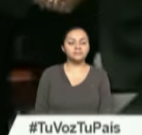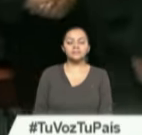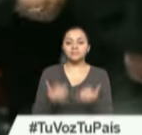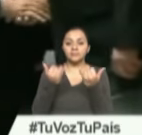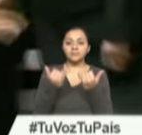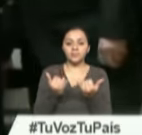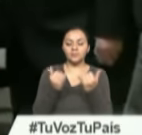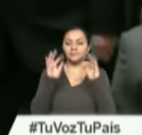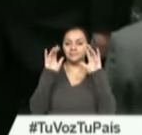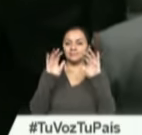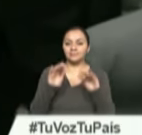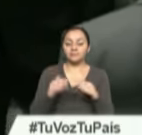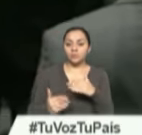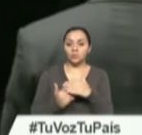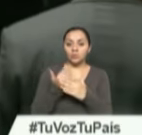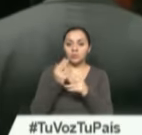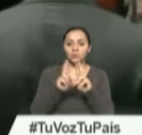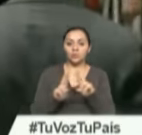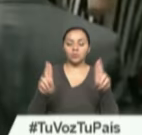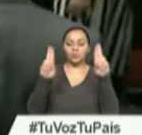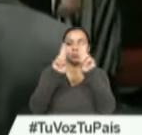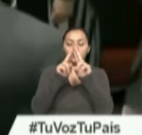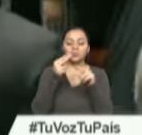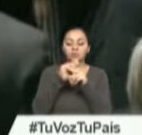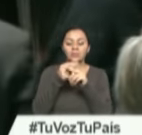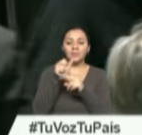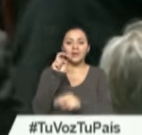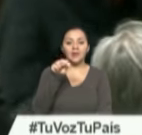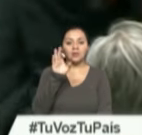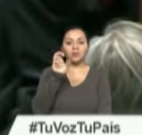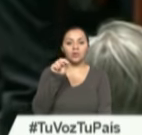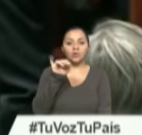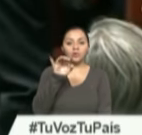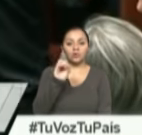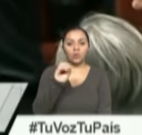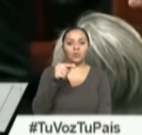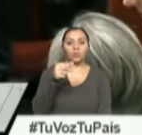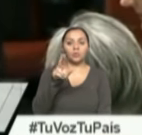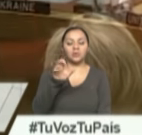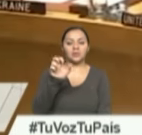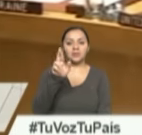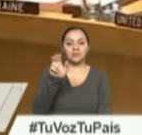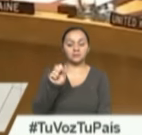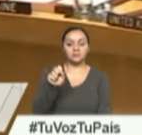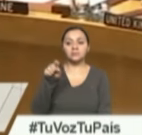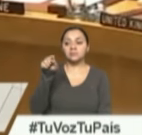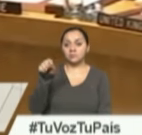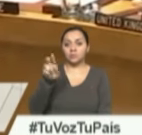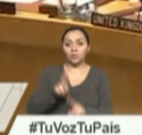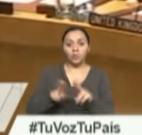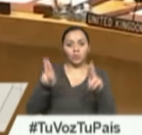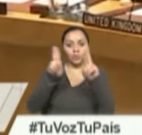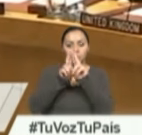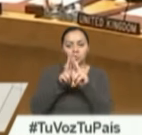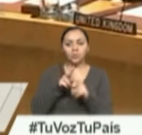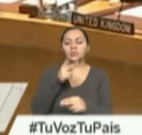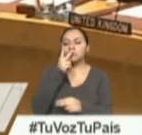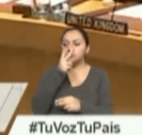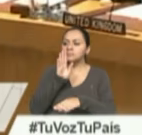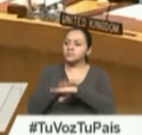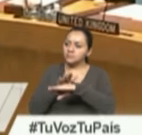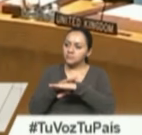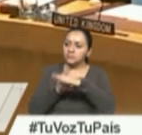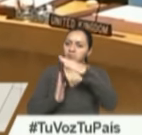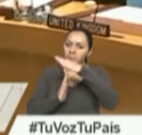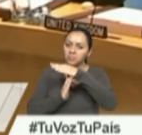El nuevo secretario general de las Naciones Unidas, Antonio Guterres, advirtió el martes que el organismo ha fallado en sus intentos de prevenir guerras en el mundo